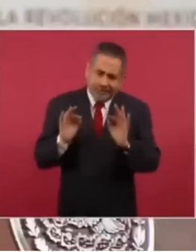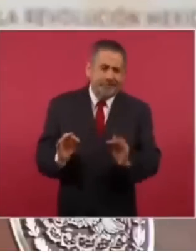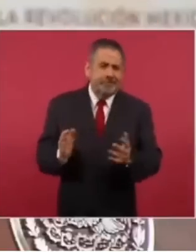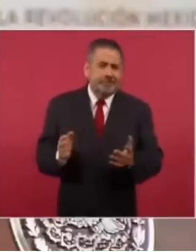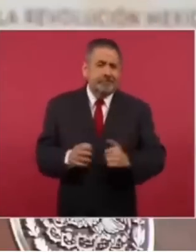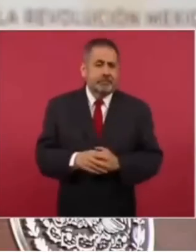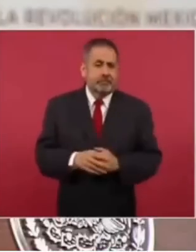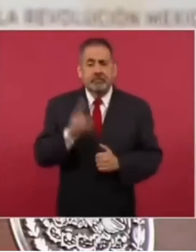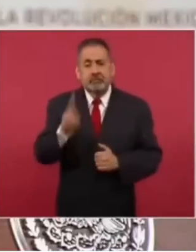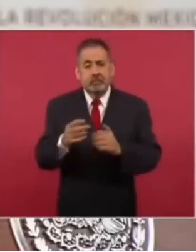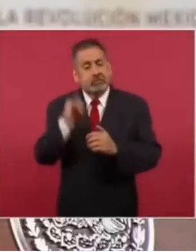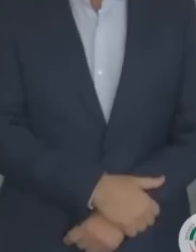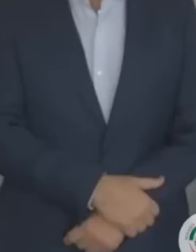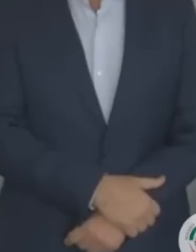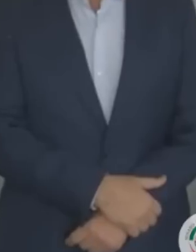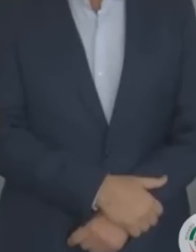El albañil.